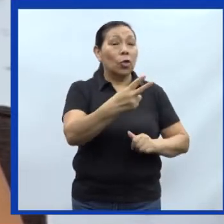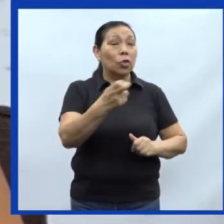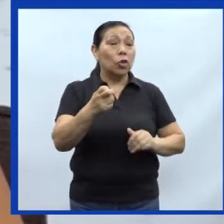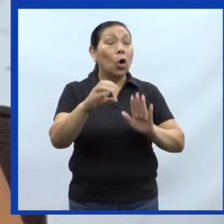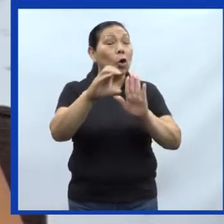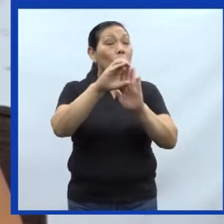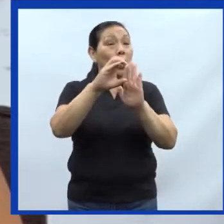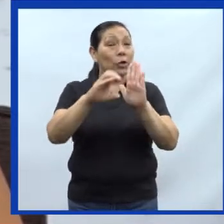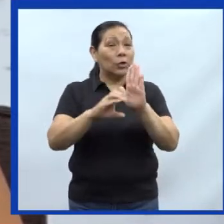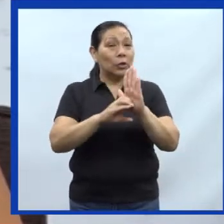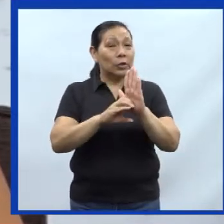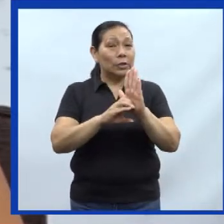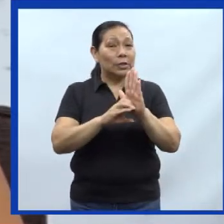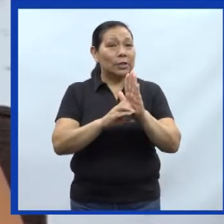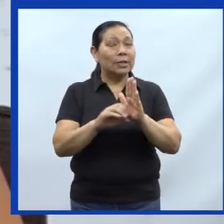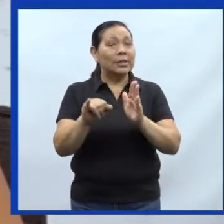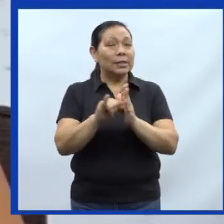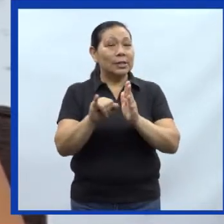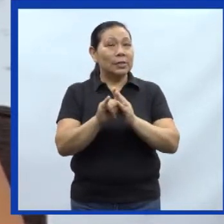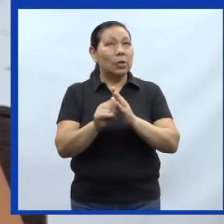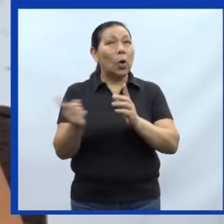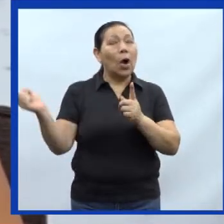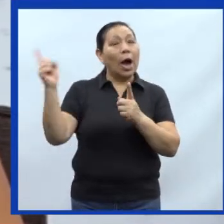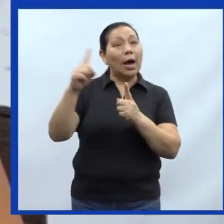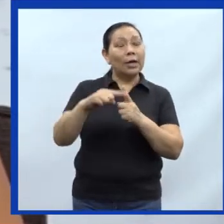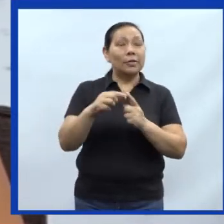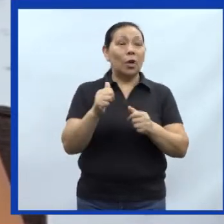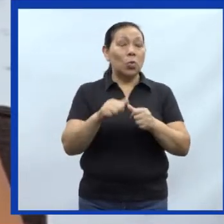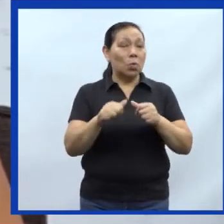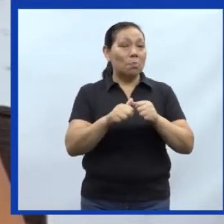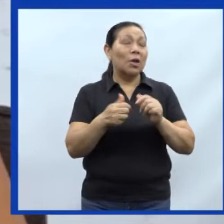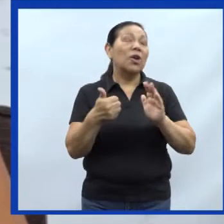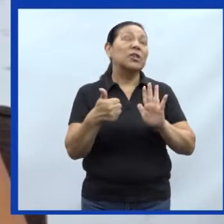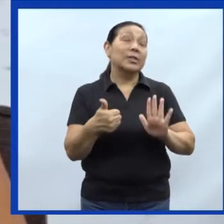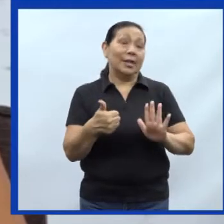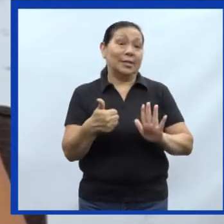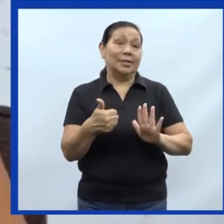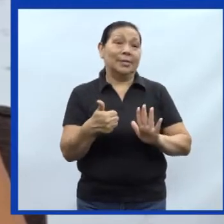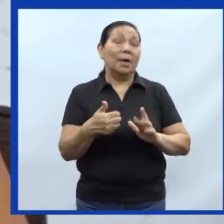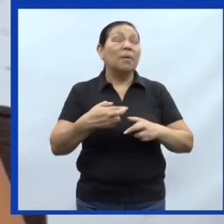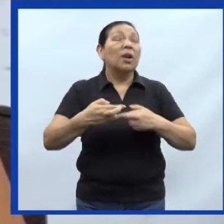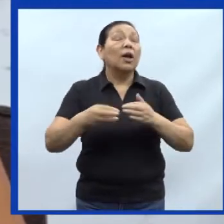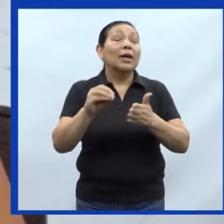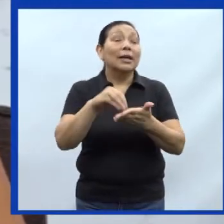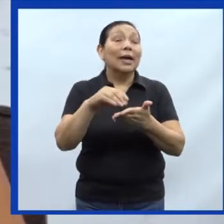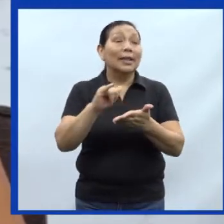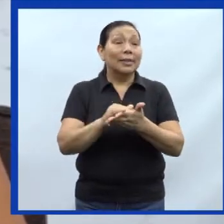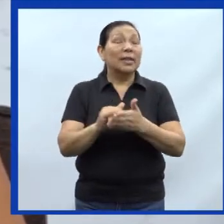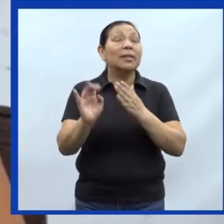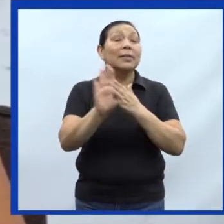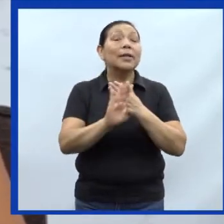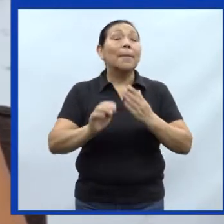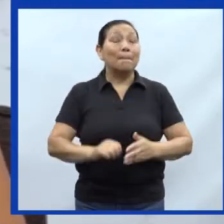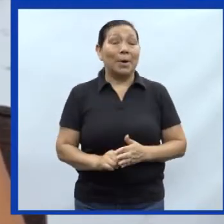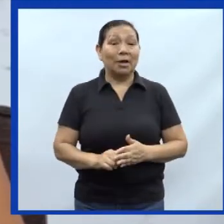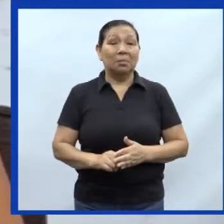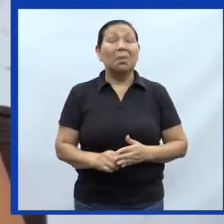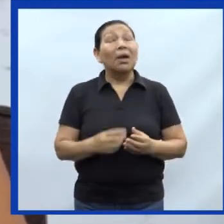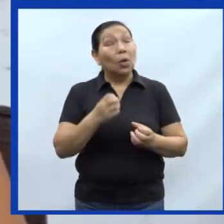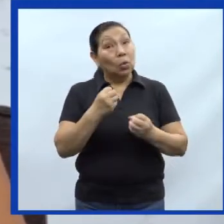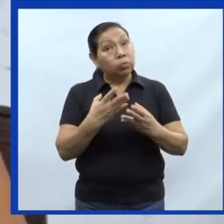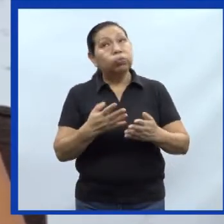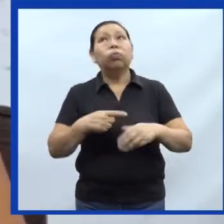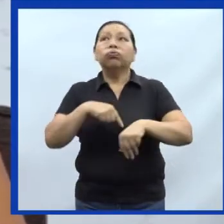de la Constitución desde sus incisos 1 al 6. ¿Qué tutela el proceso constitucional de amparo? Sería